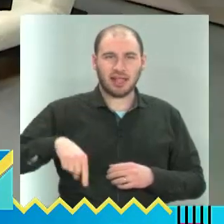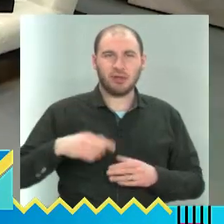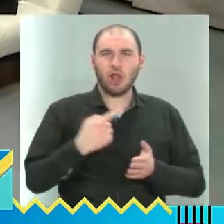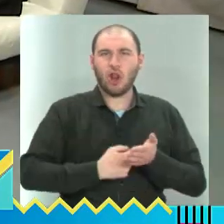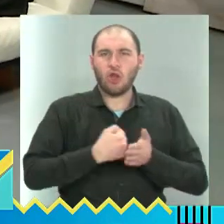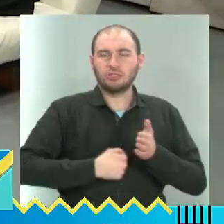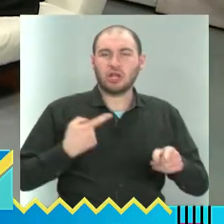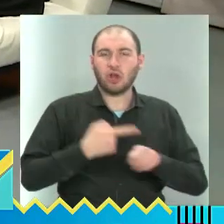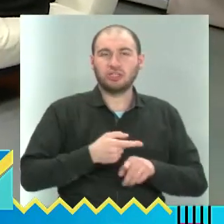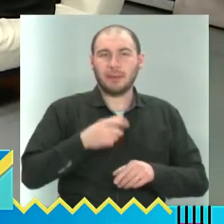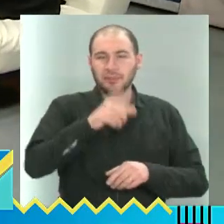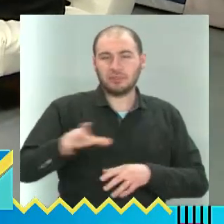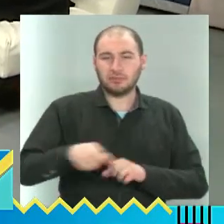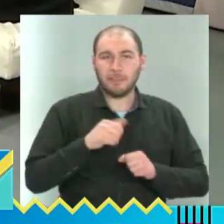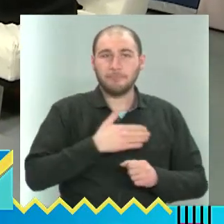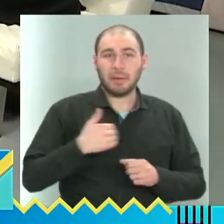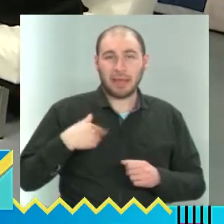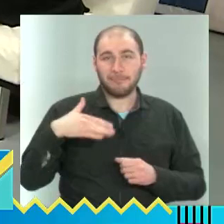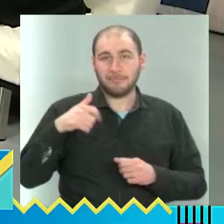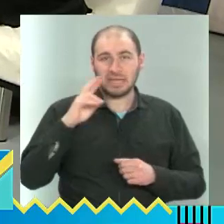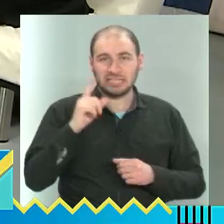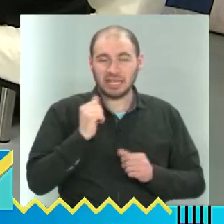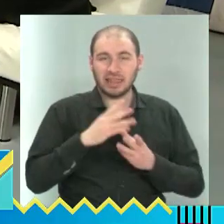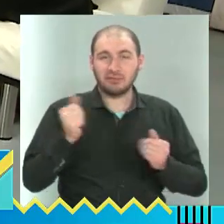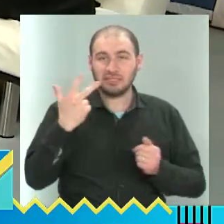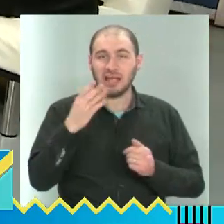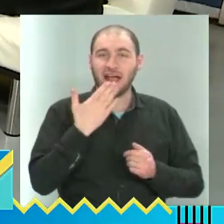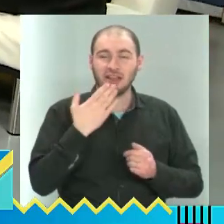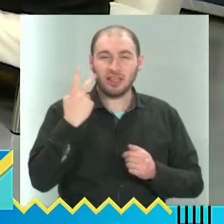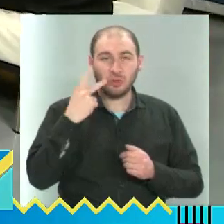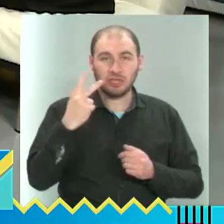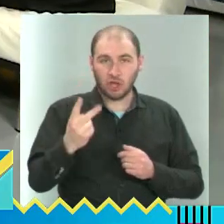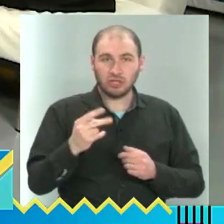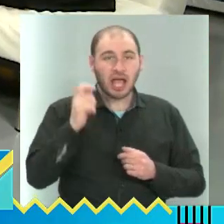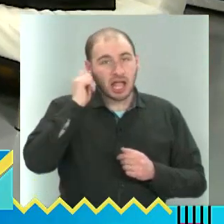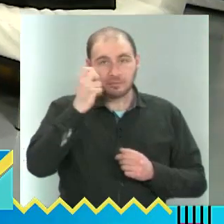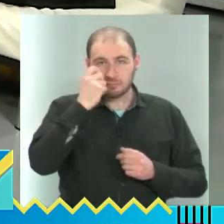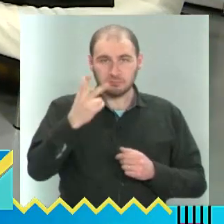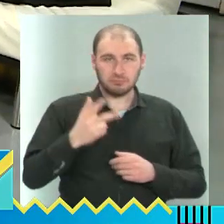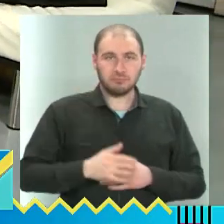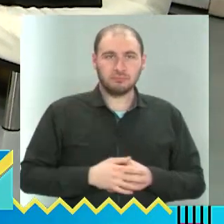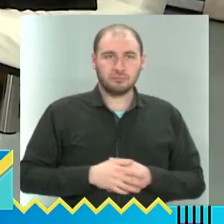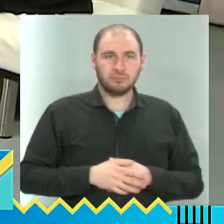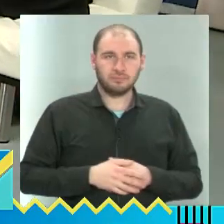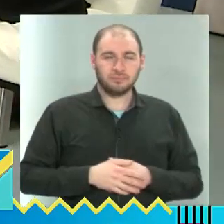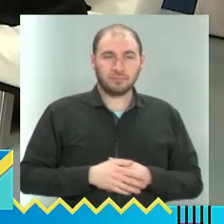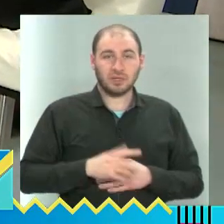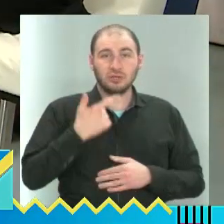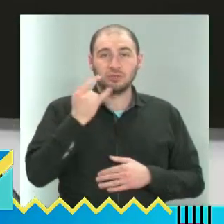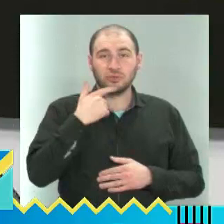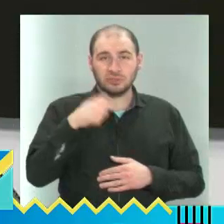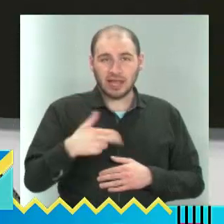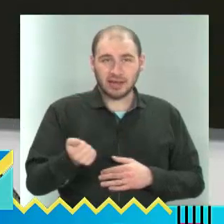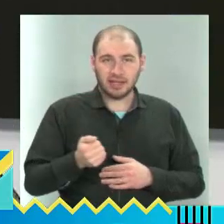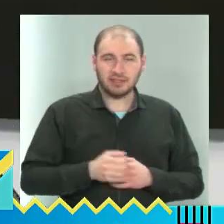lucha contra la trata, madre de Marita Verón, que desapareció el 3 de abril del 2002 a sus 23 años. Susana Trimarco